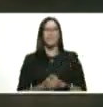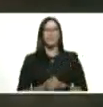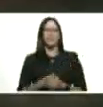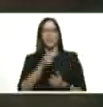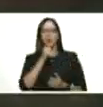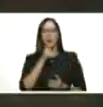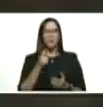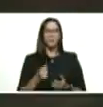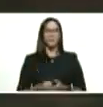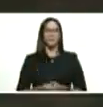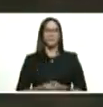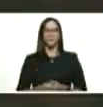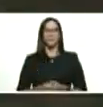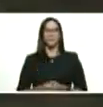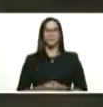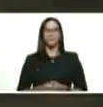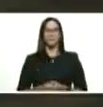pregunta.